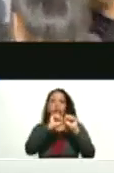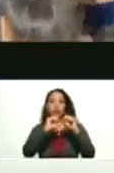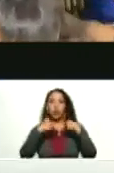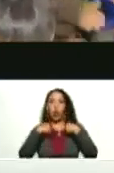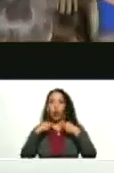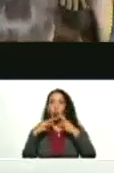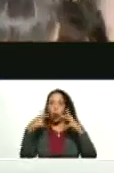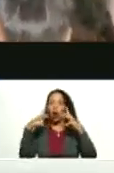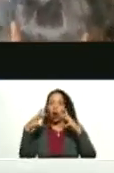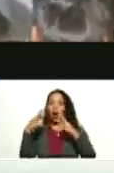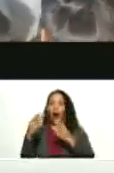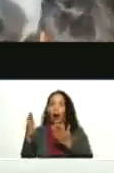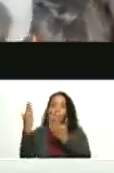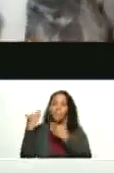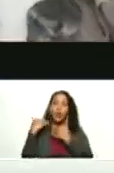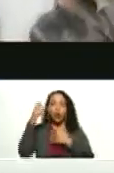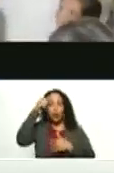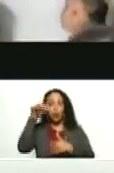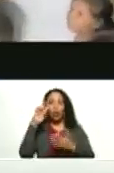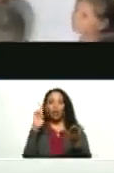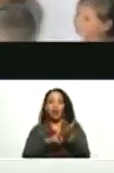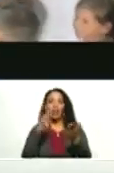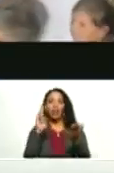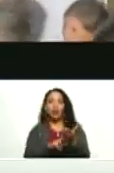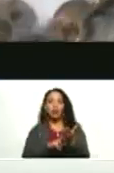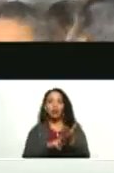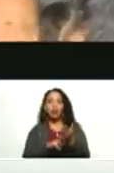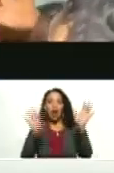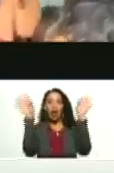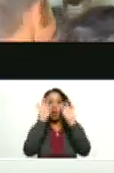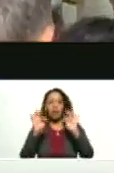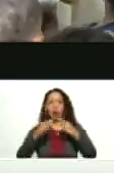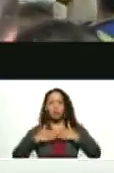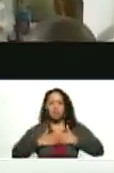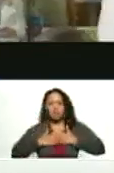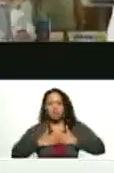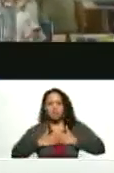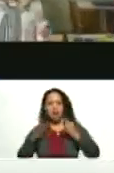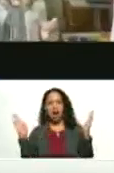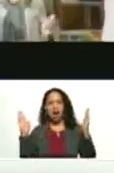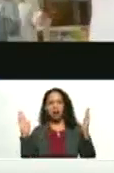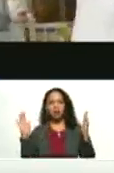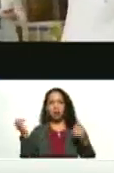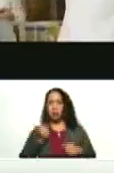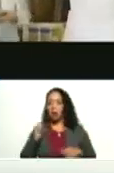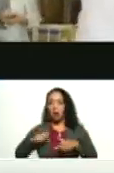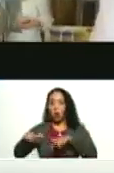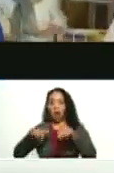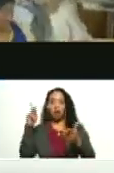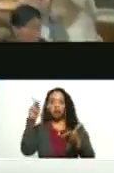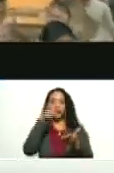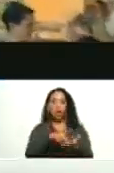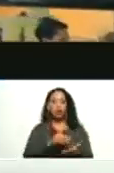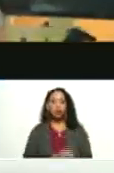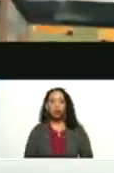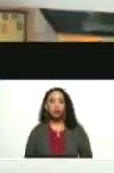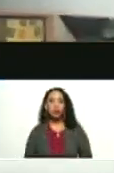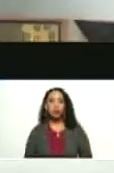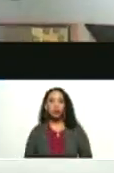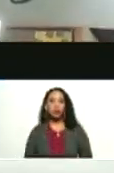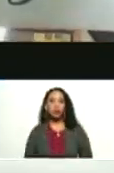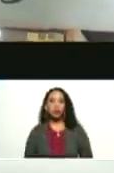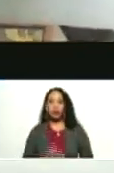pueblo, el apoyo del pueblo, de verdad. De manera espontánea, donde llegamos, no